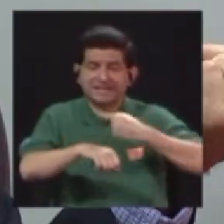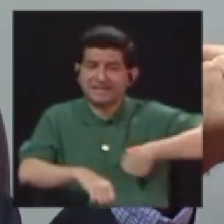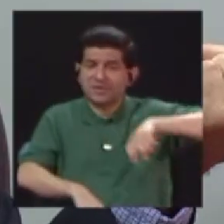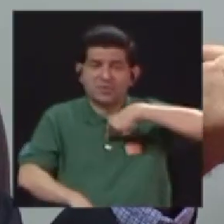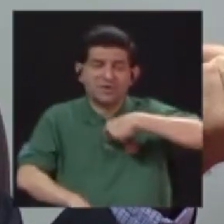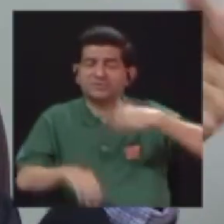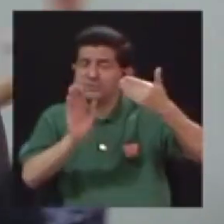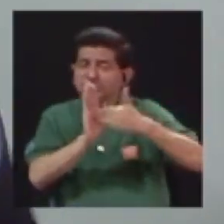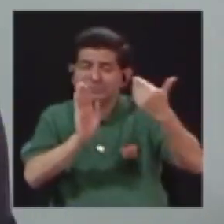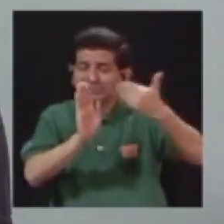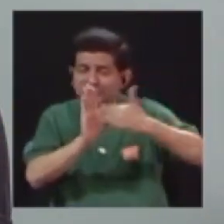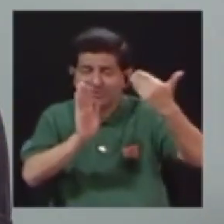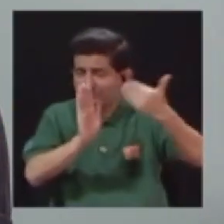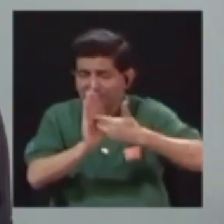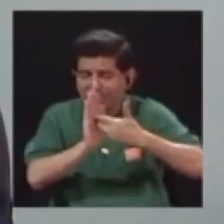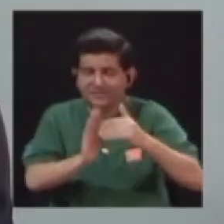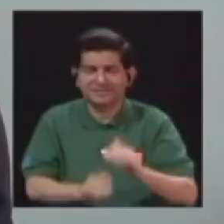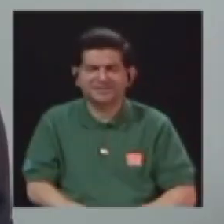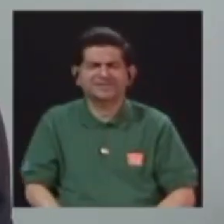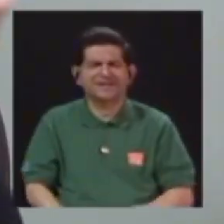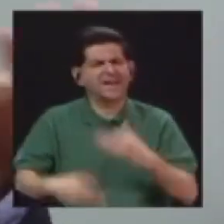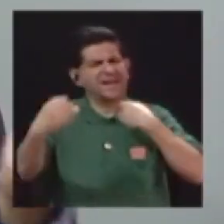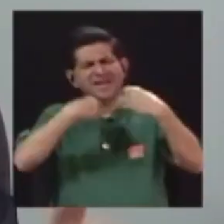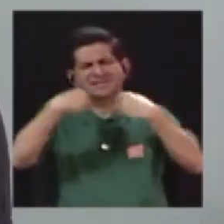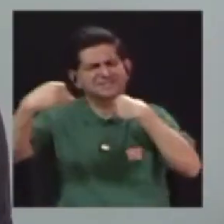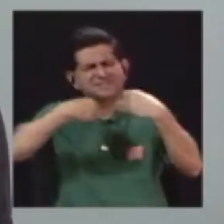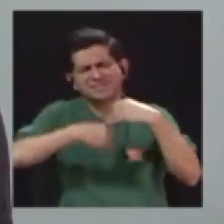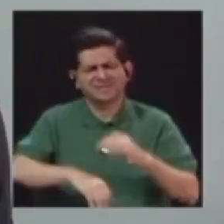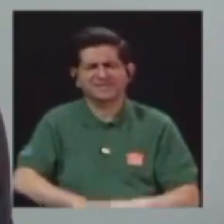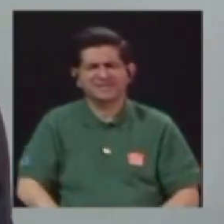la maldad, tal vez cuéntenos los otros